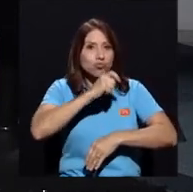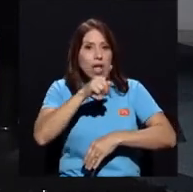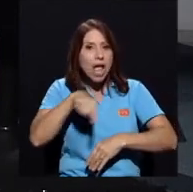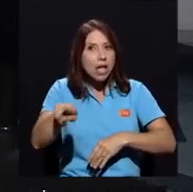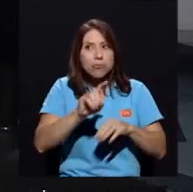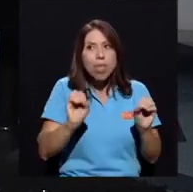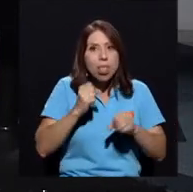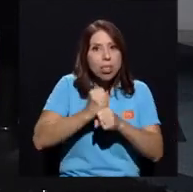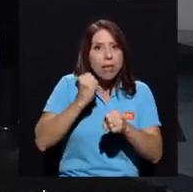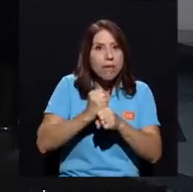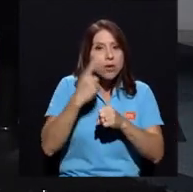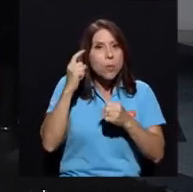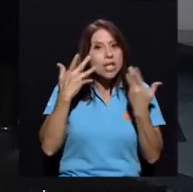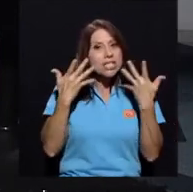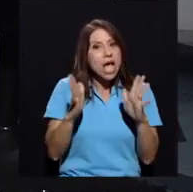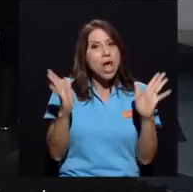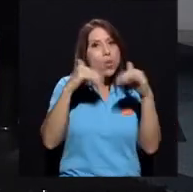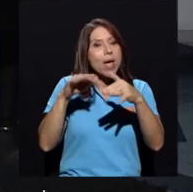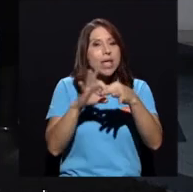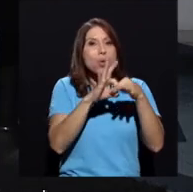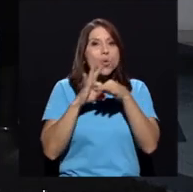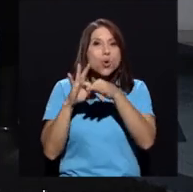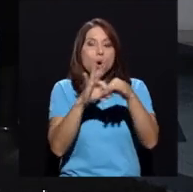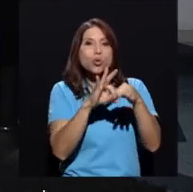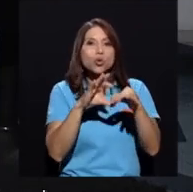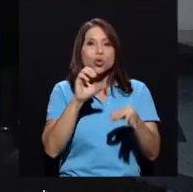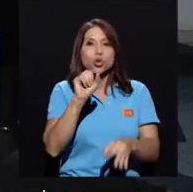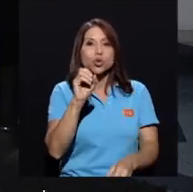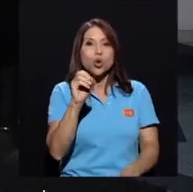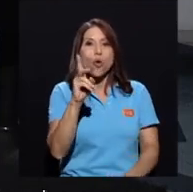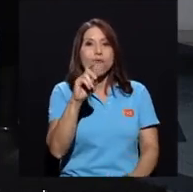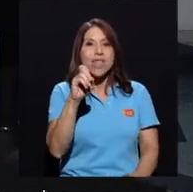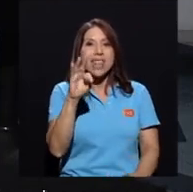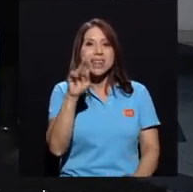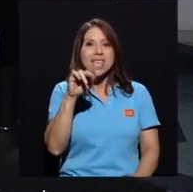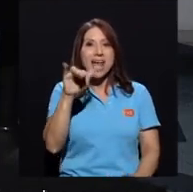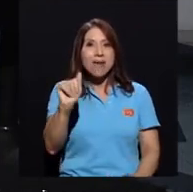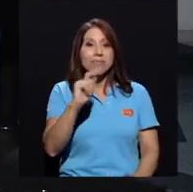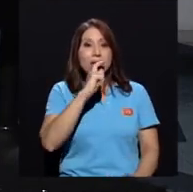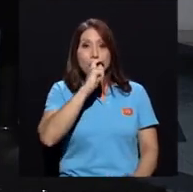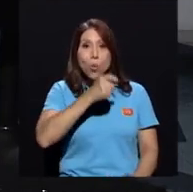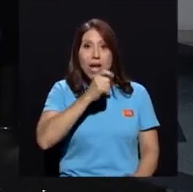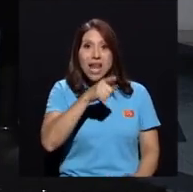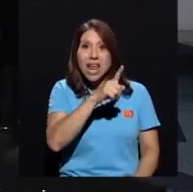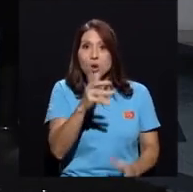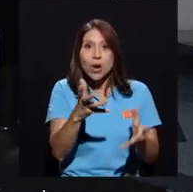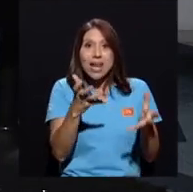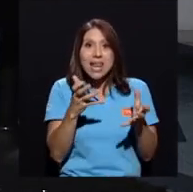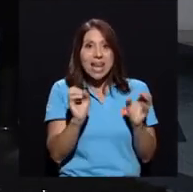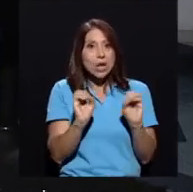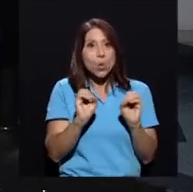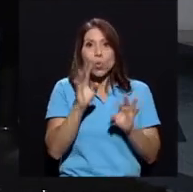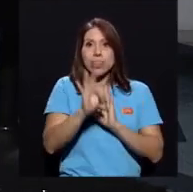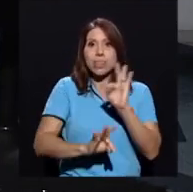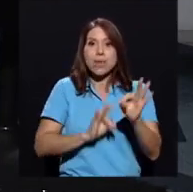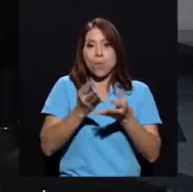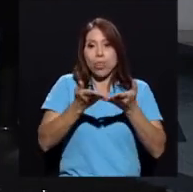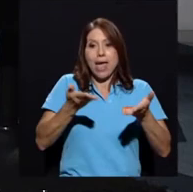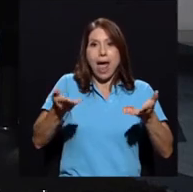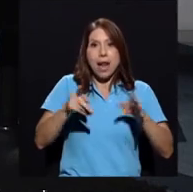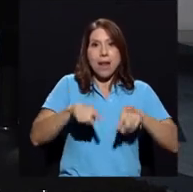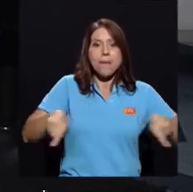Soviética y a partir de que Ucrania no quería tener arsenales estratégicos de ningún tipo, y estos ingenieros ucranianos trajeron los